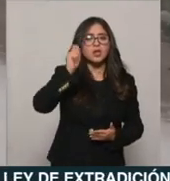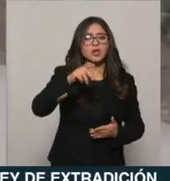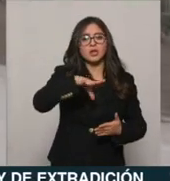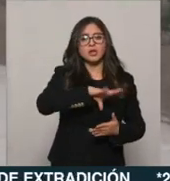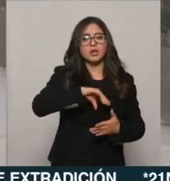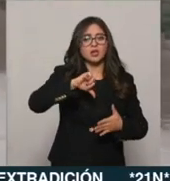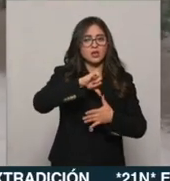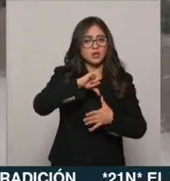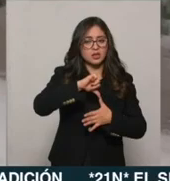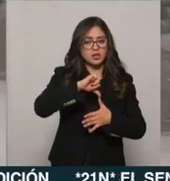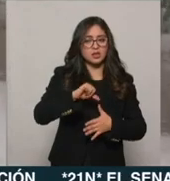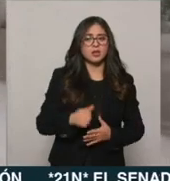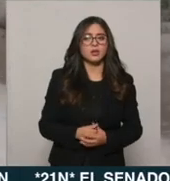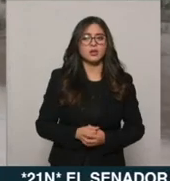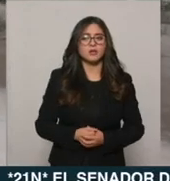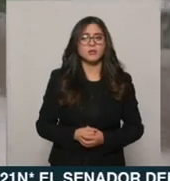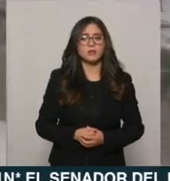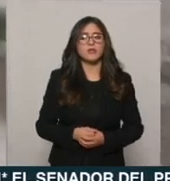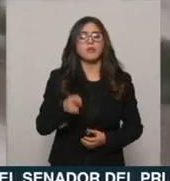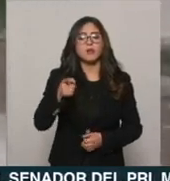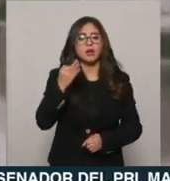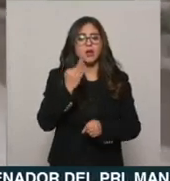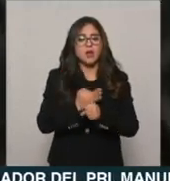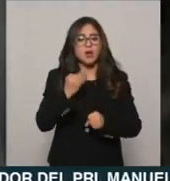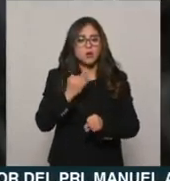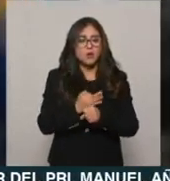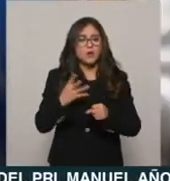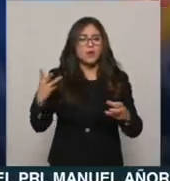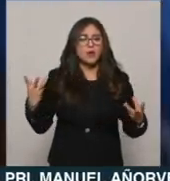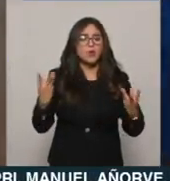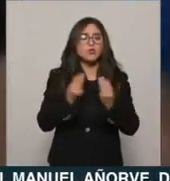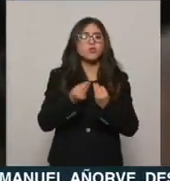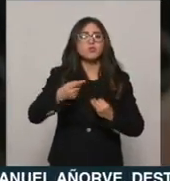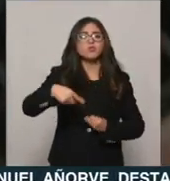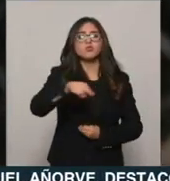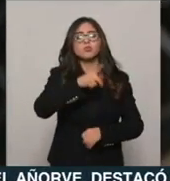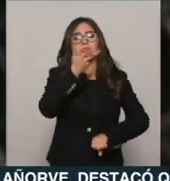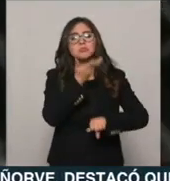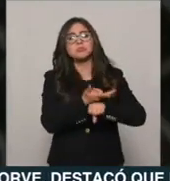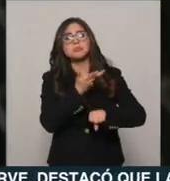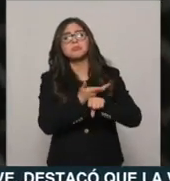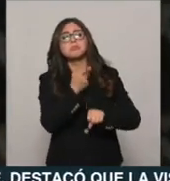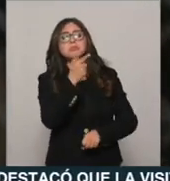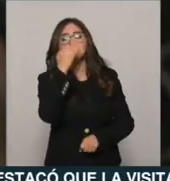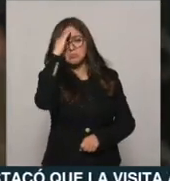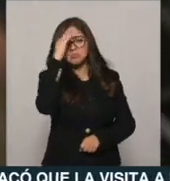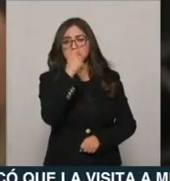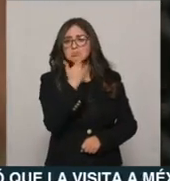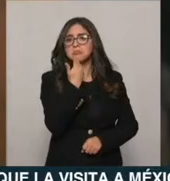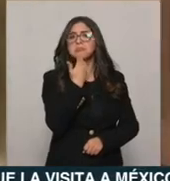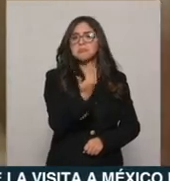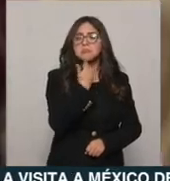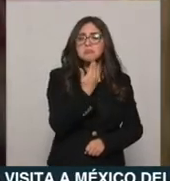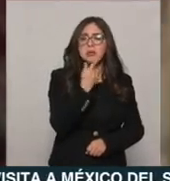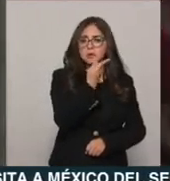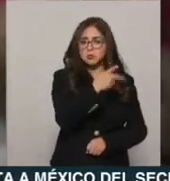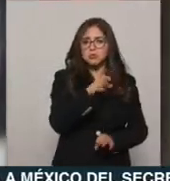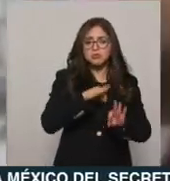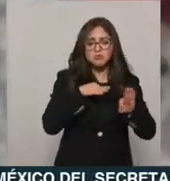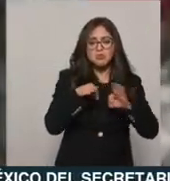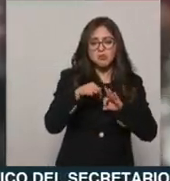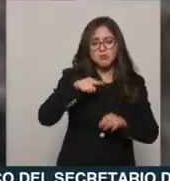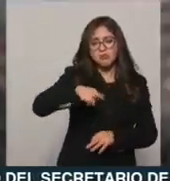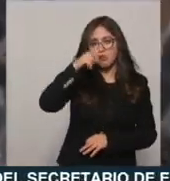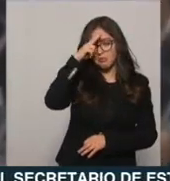Centroamérica, pues tiene hasta el día de hoy bastante satisfecho a el gobierno de Estados Unidos. Veremos